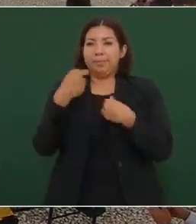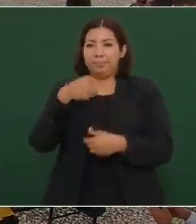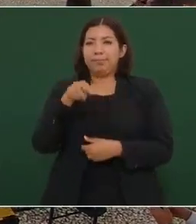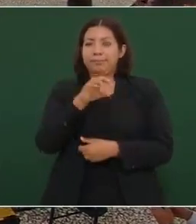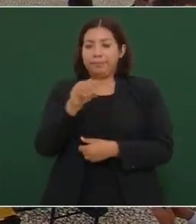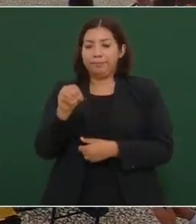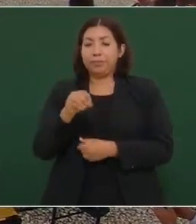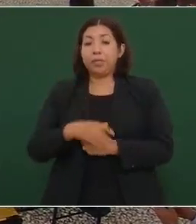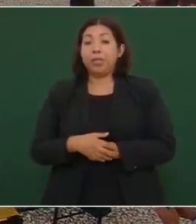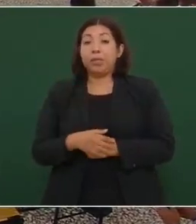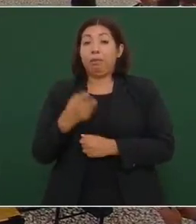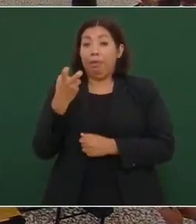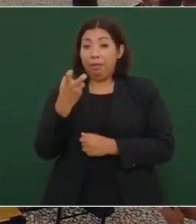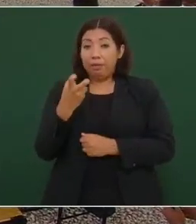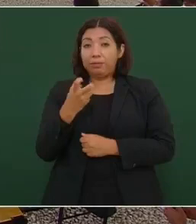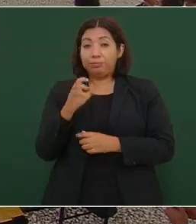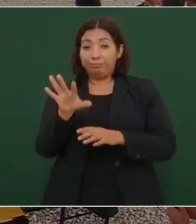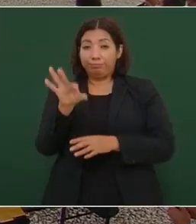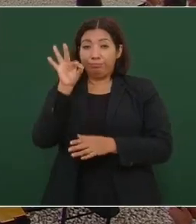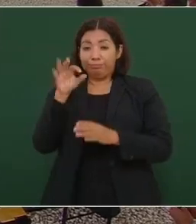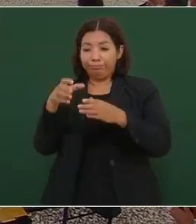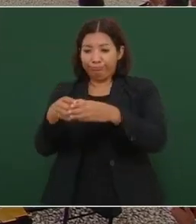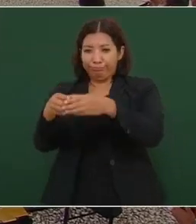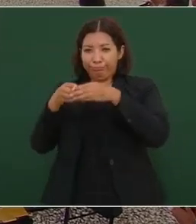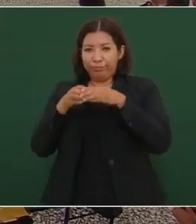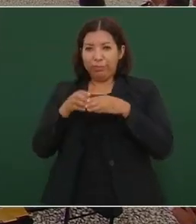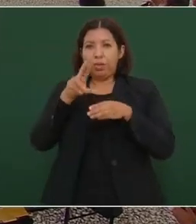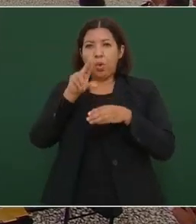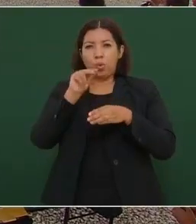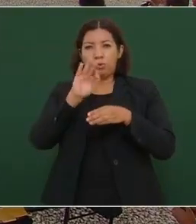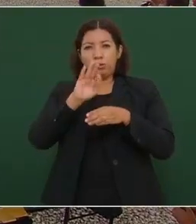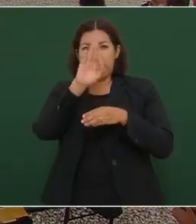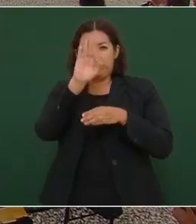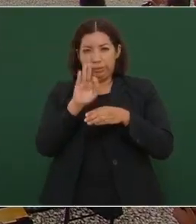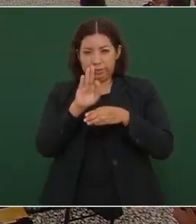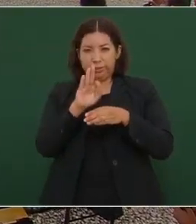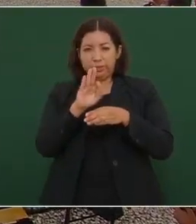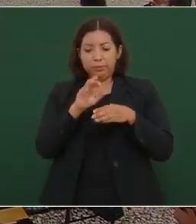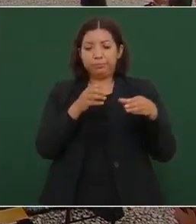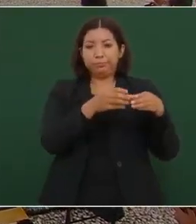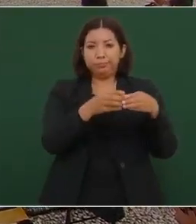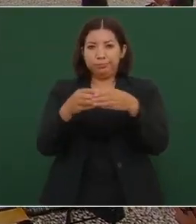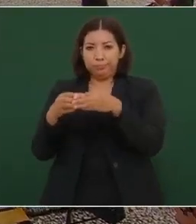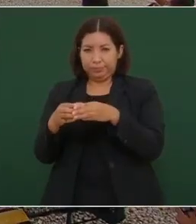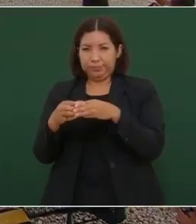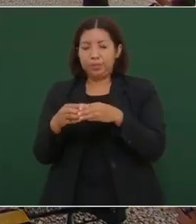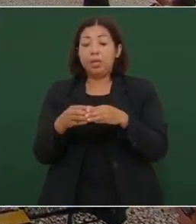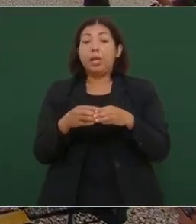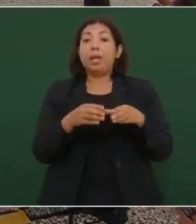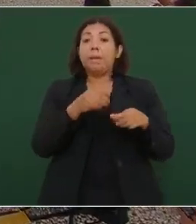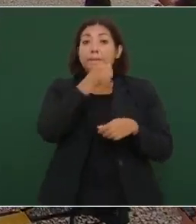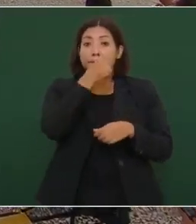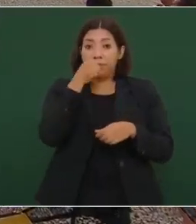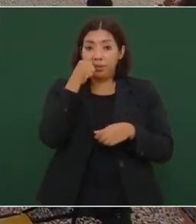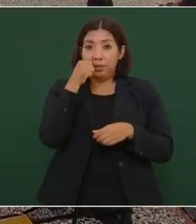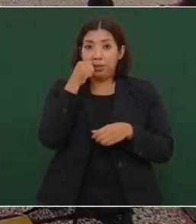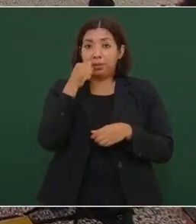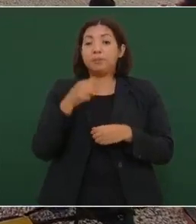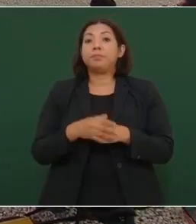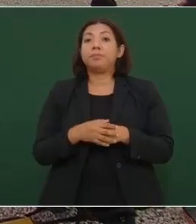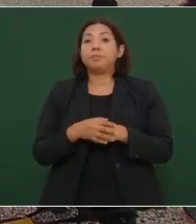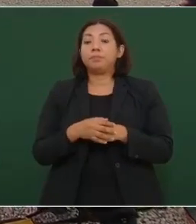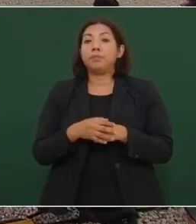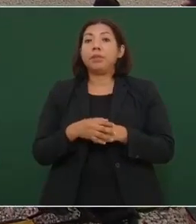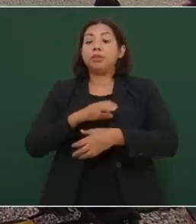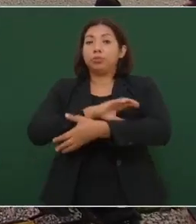concentra el 80% de su población en tres municipios, el de Benito Juárez, Solidaridad y